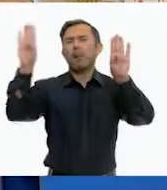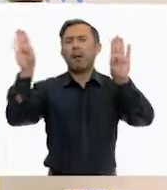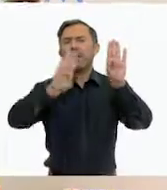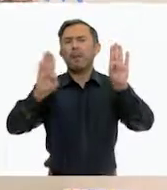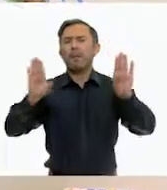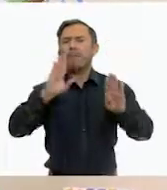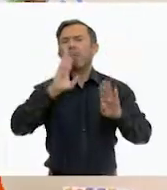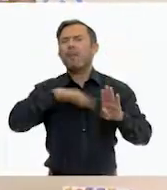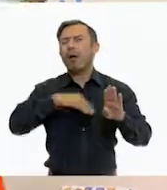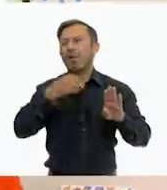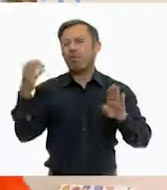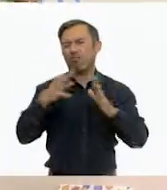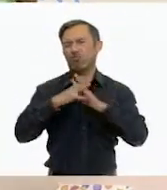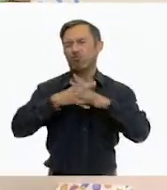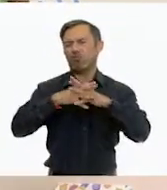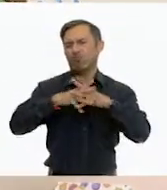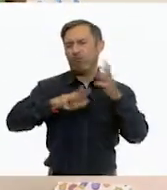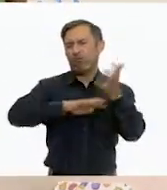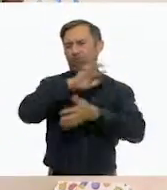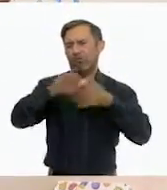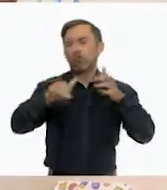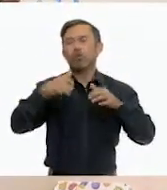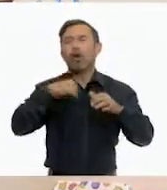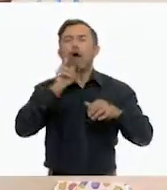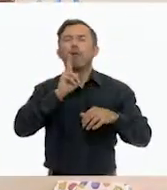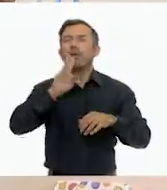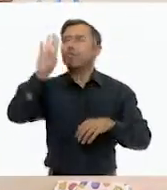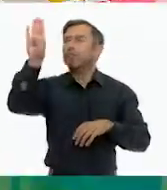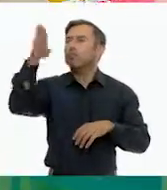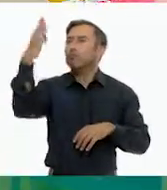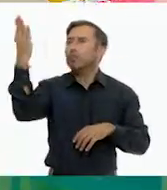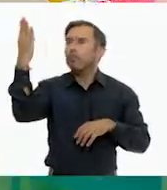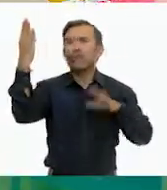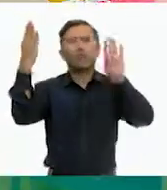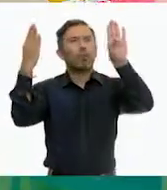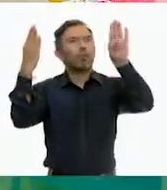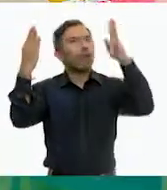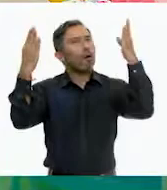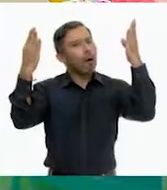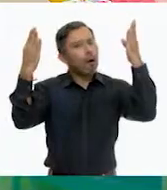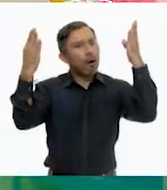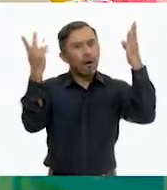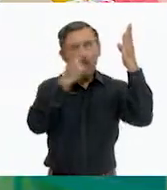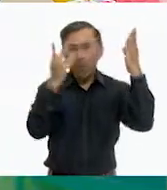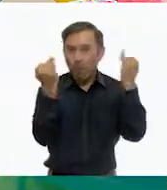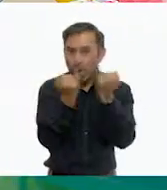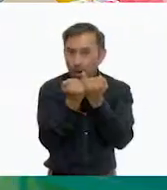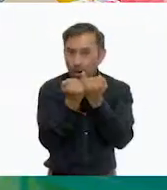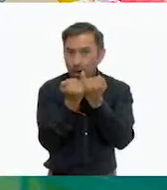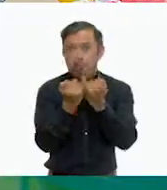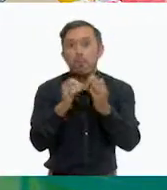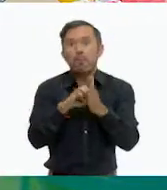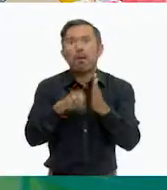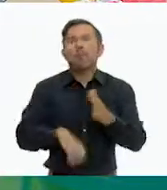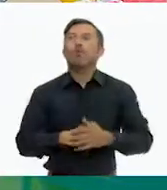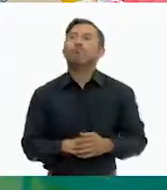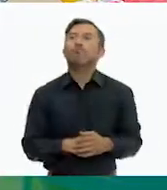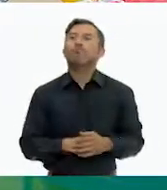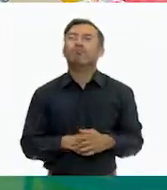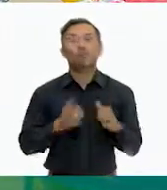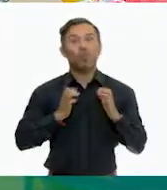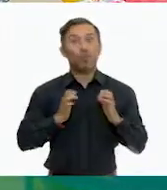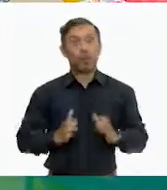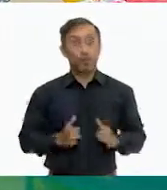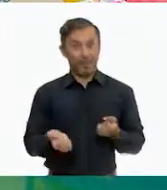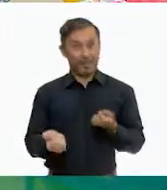volteando y voy a tener que localizar, por ejemplo, el dibujo de la actividad física